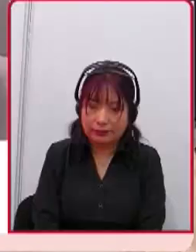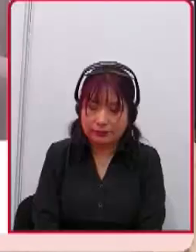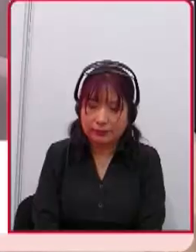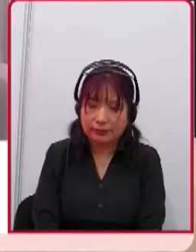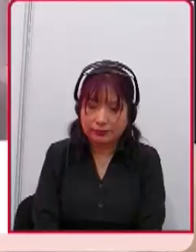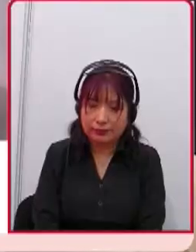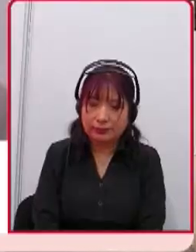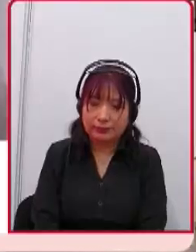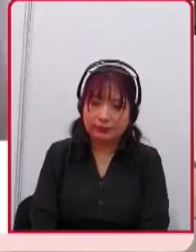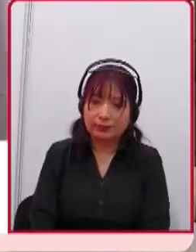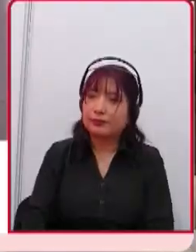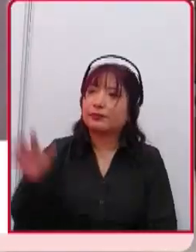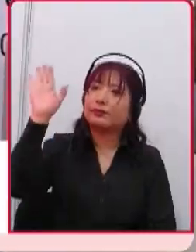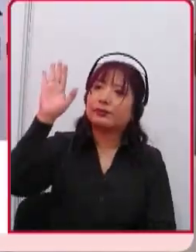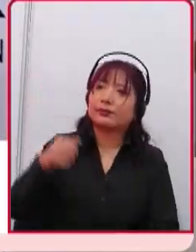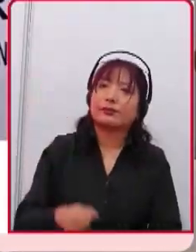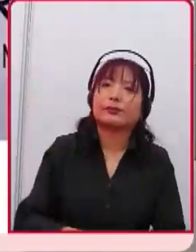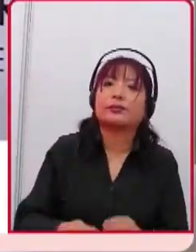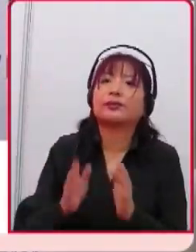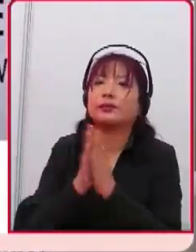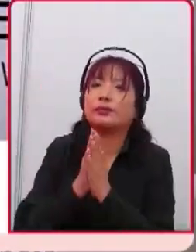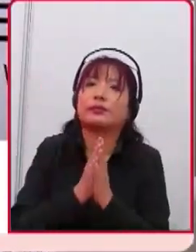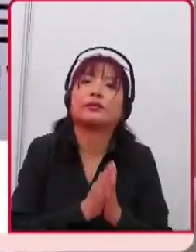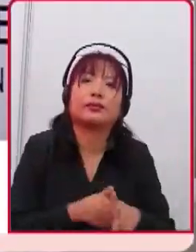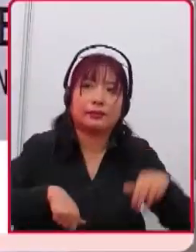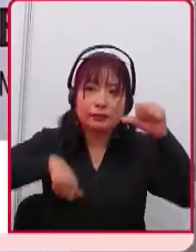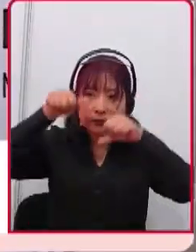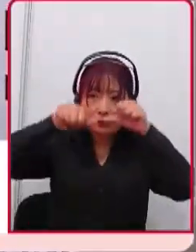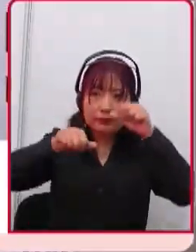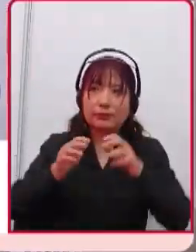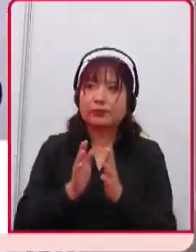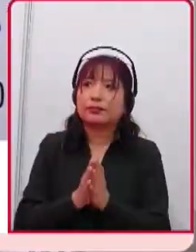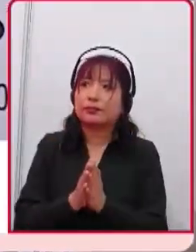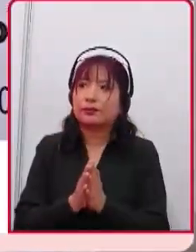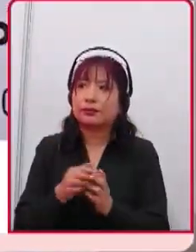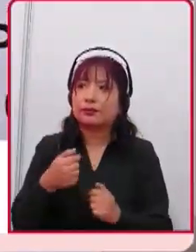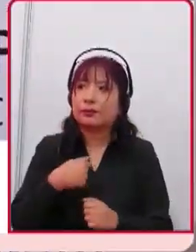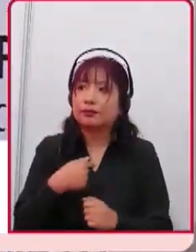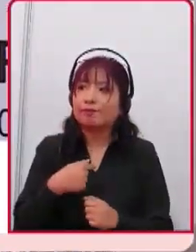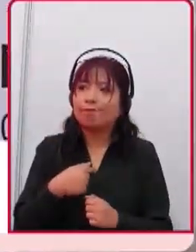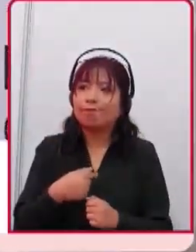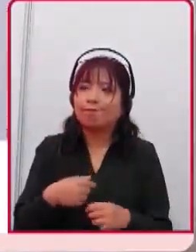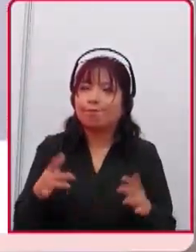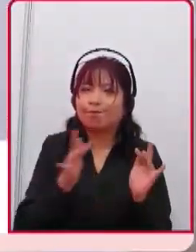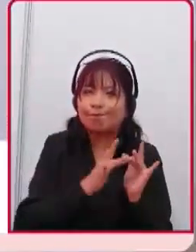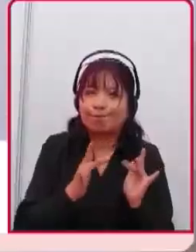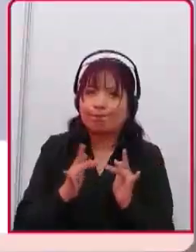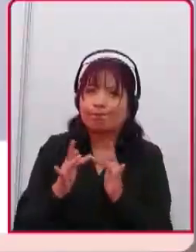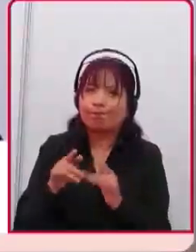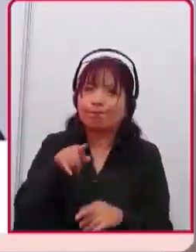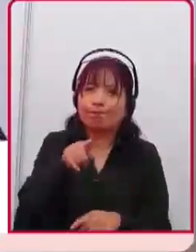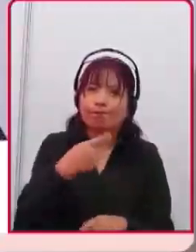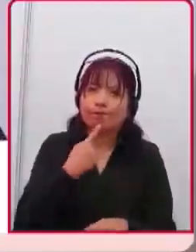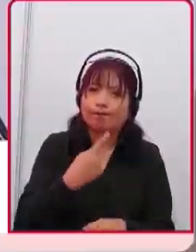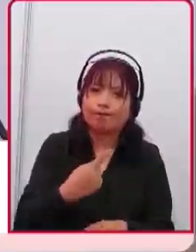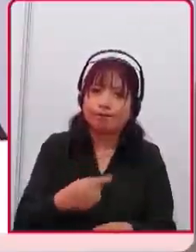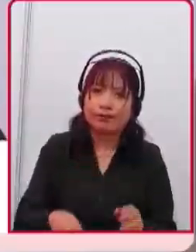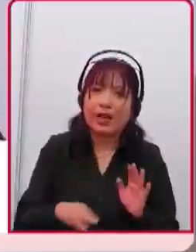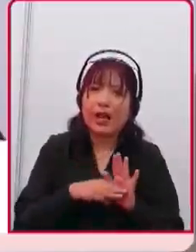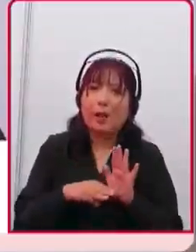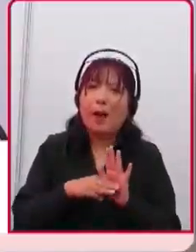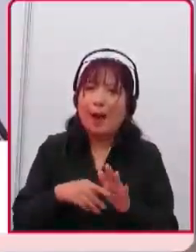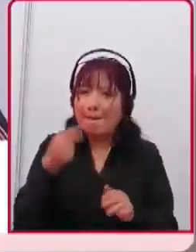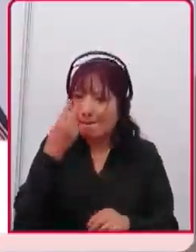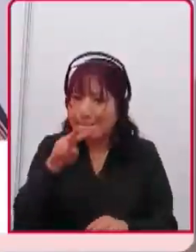¿Qué tal? Una consulta que está relacionada, mencionaste que el modelo de regresión que